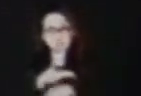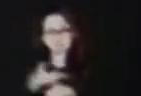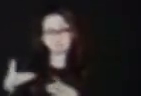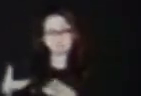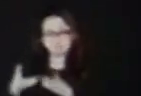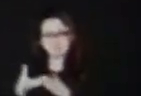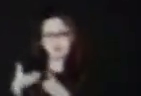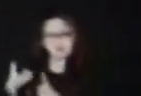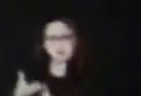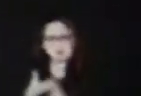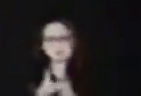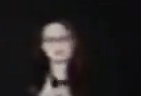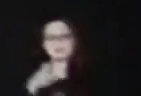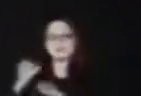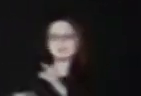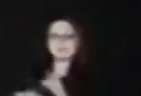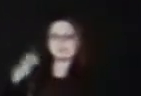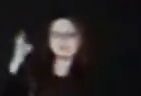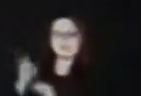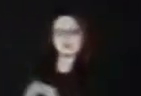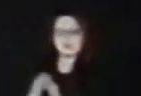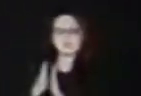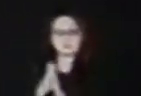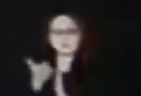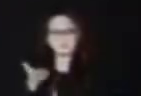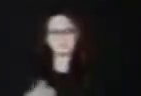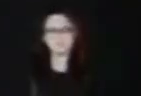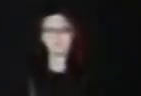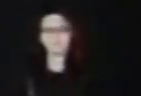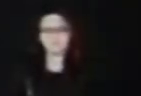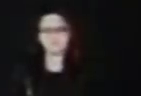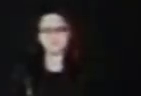Jacinto cumpla su cometido.